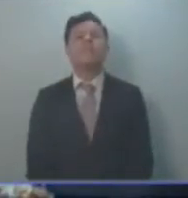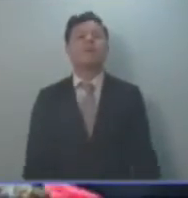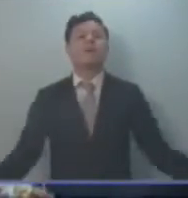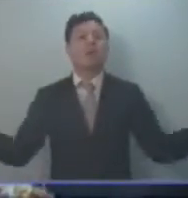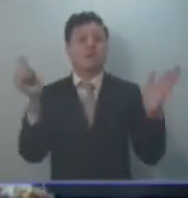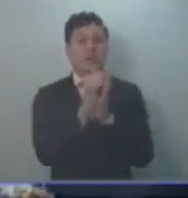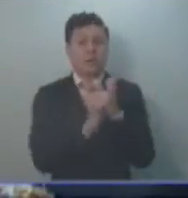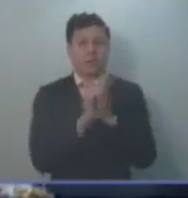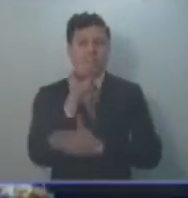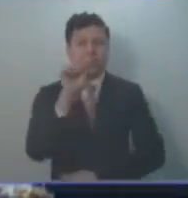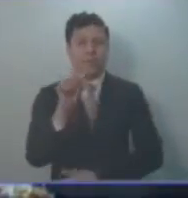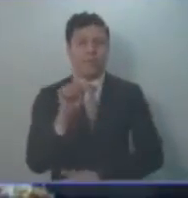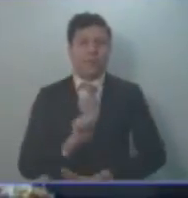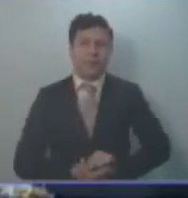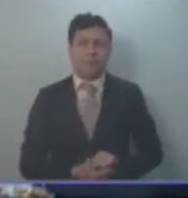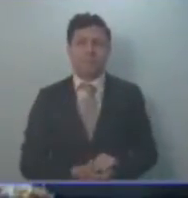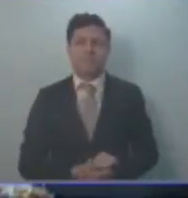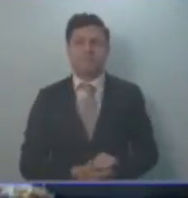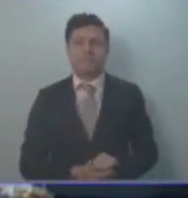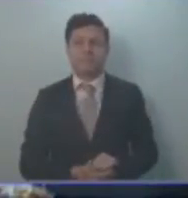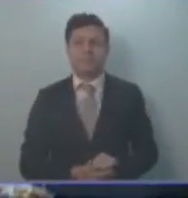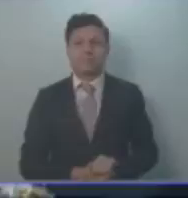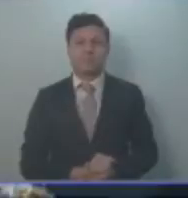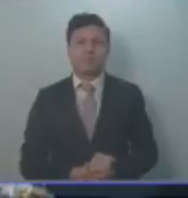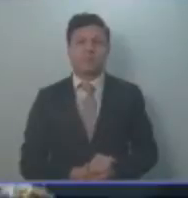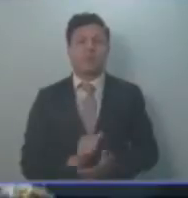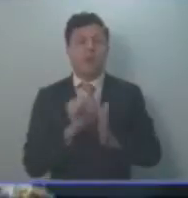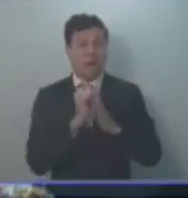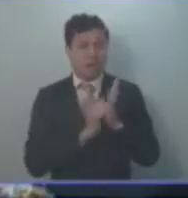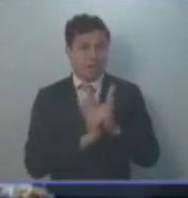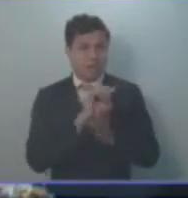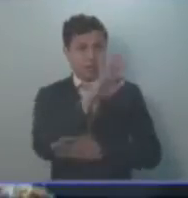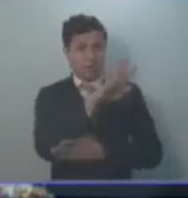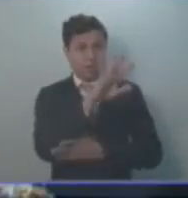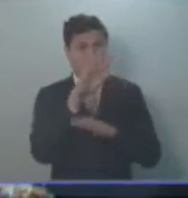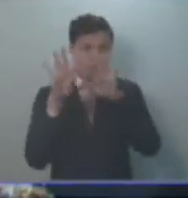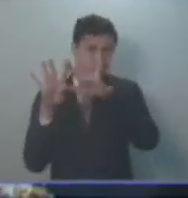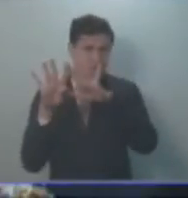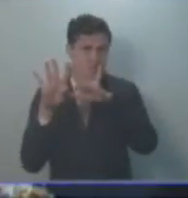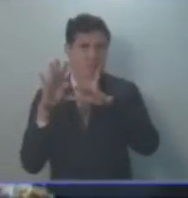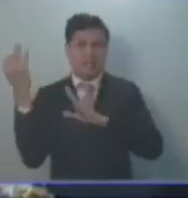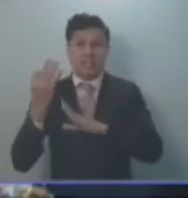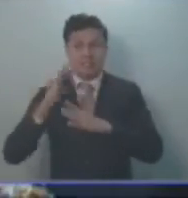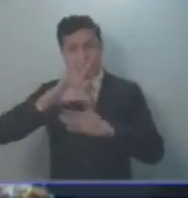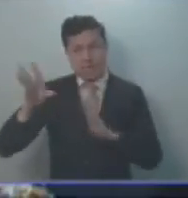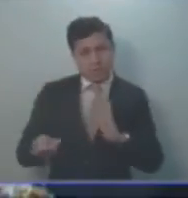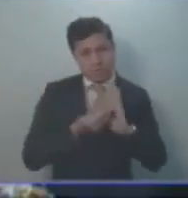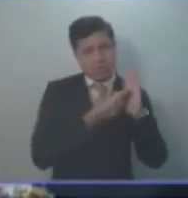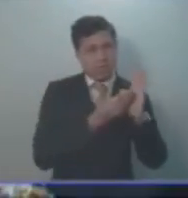Artículo 1. Adiciónase un numeral 14 al artículo 59 de la siguiente manera.